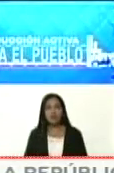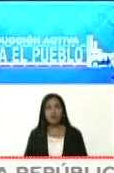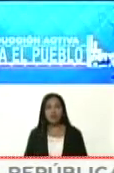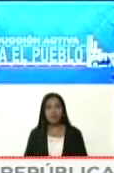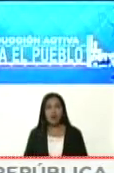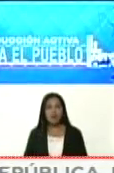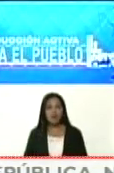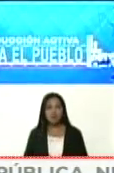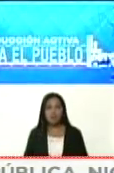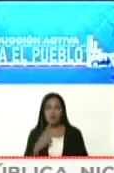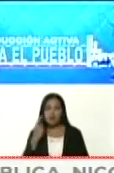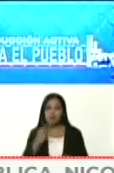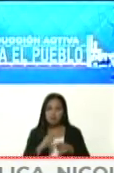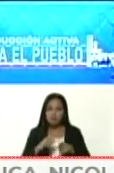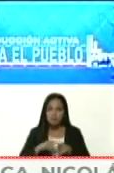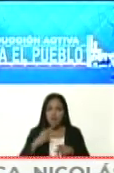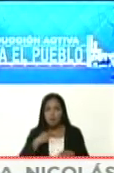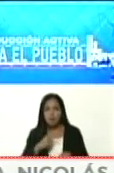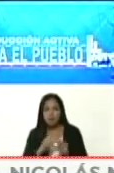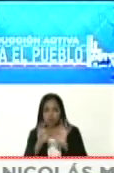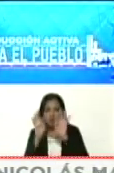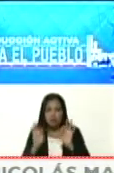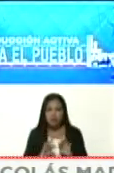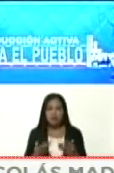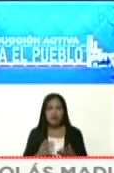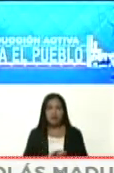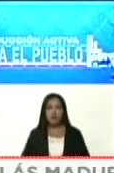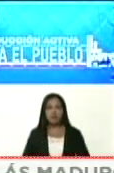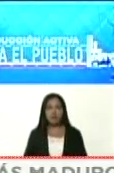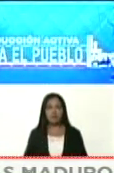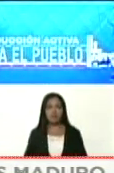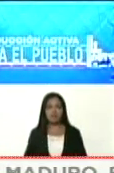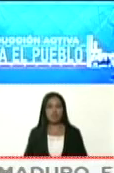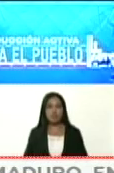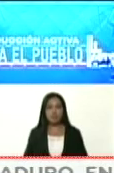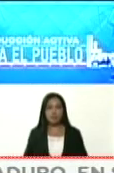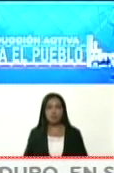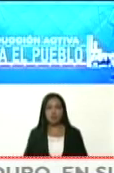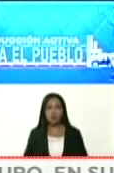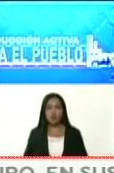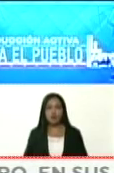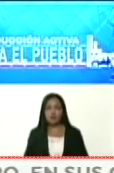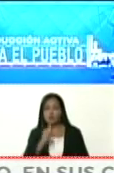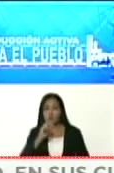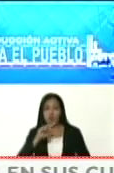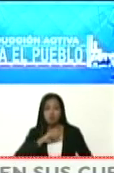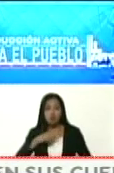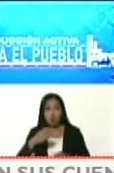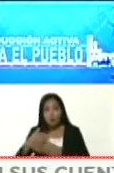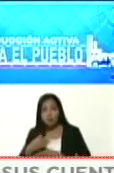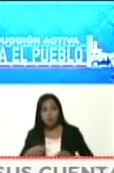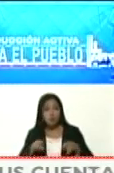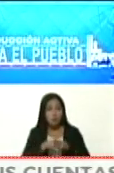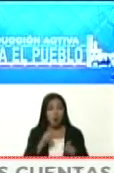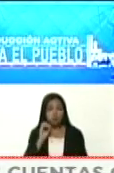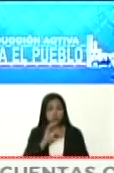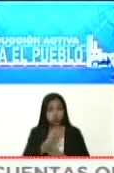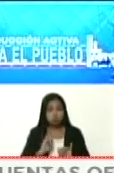productiva y de nuevo tipo hacia el futuro. Ese es el concepto. Estuvimos conversando, vamos a ver cuándo